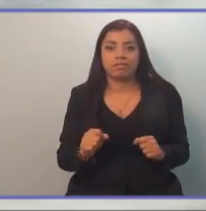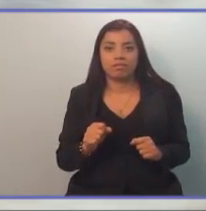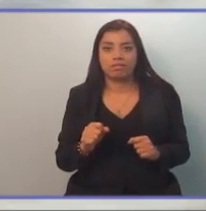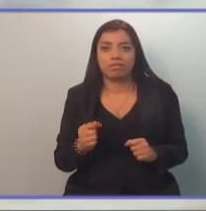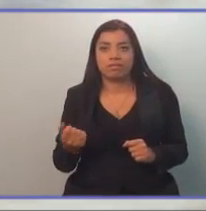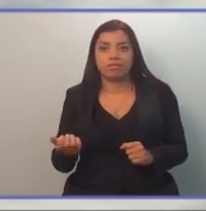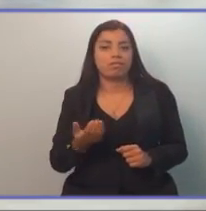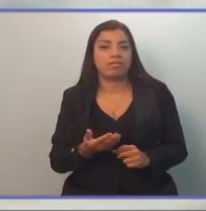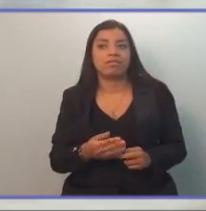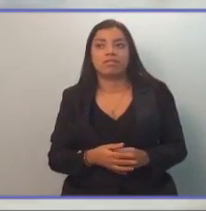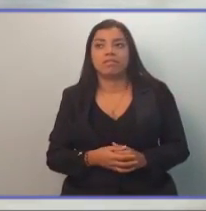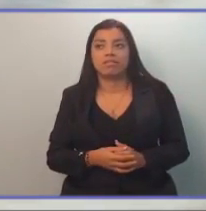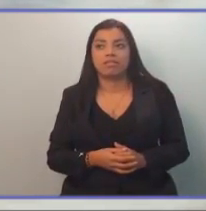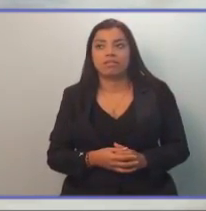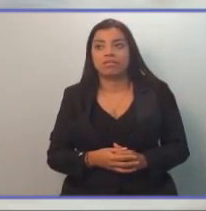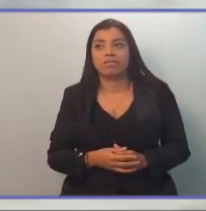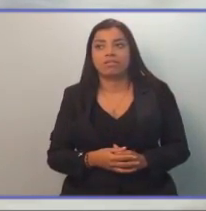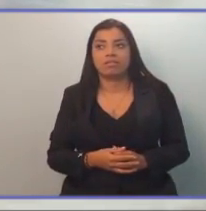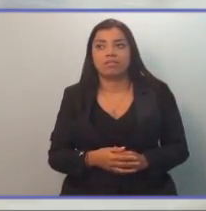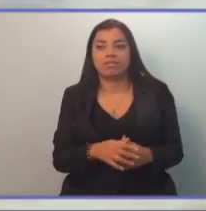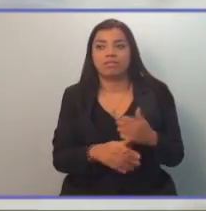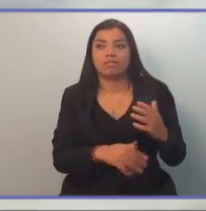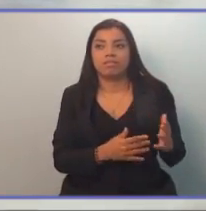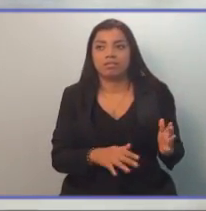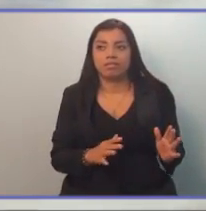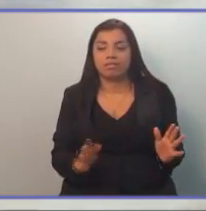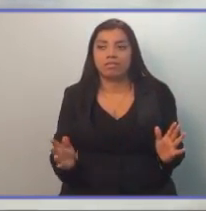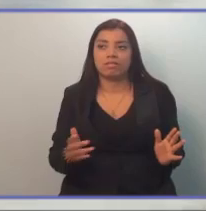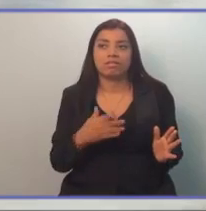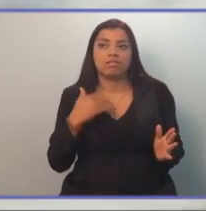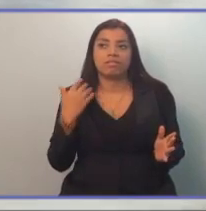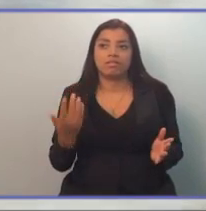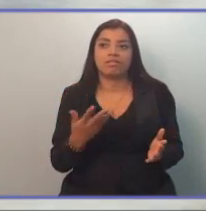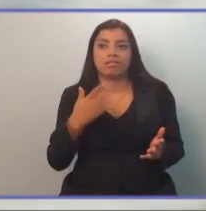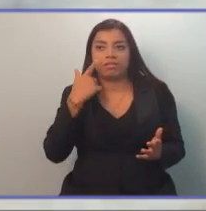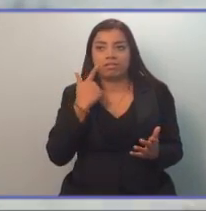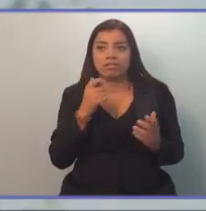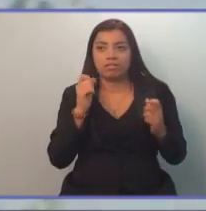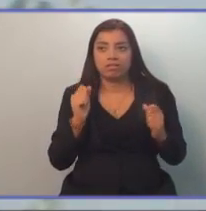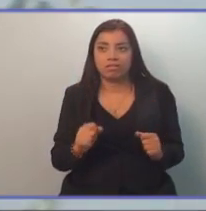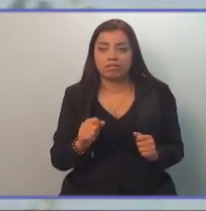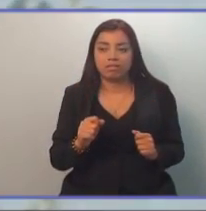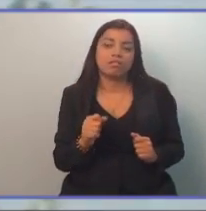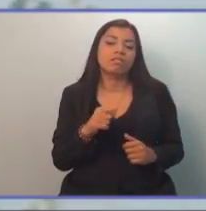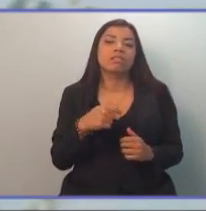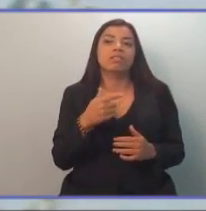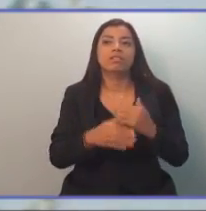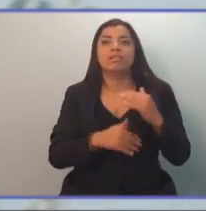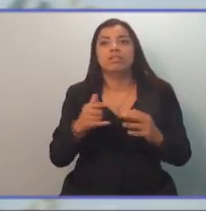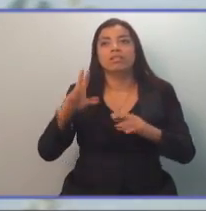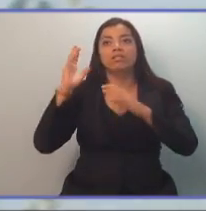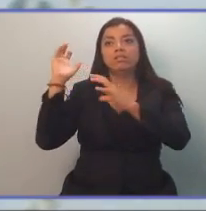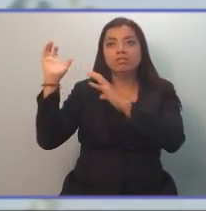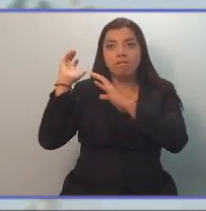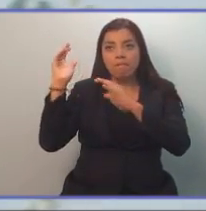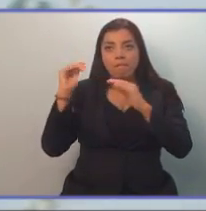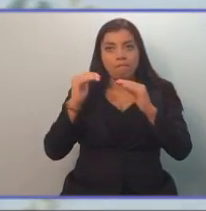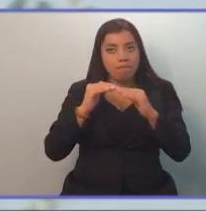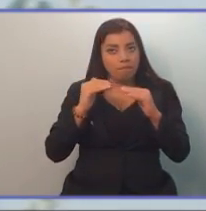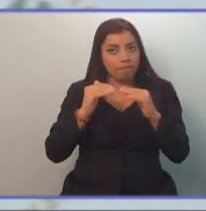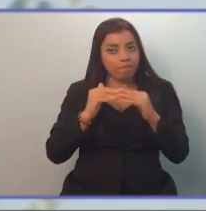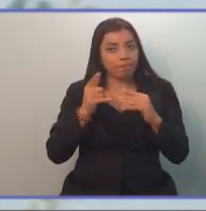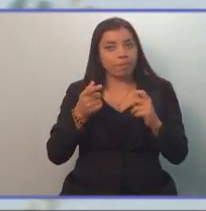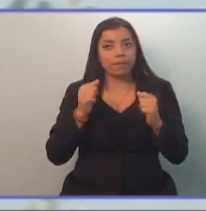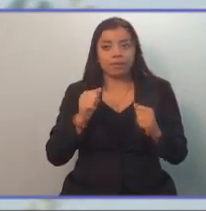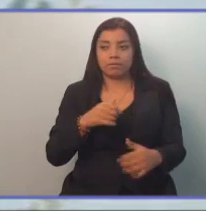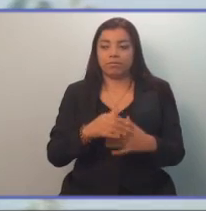Este año, ya hoy en julio, entra en funcionamiento el juez pluripersonal de Sonsonate porque también se detectó a través de